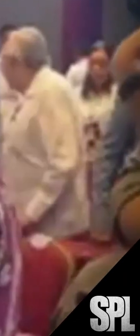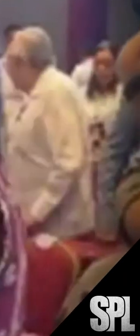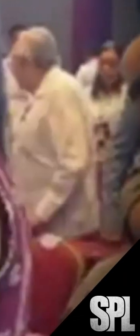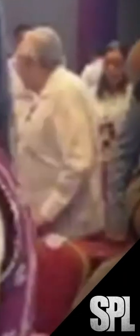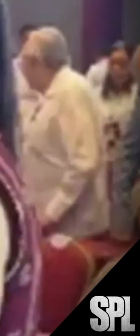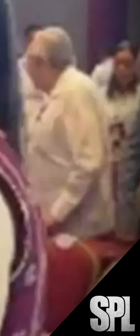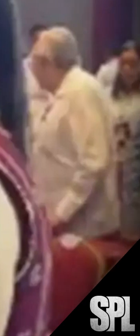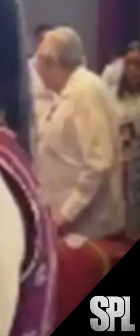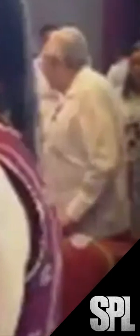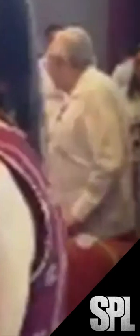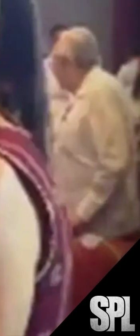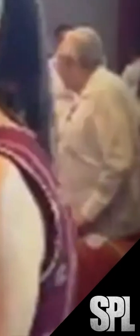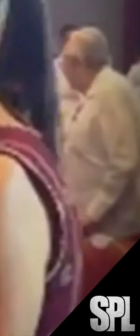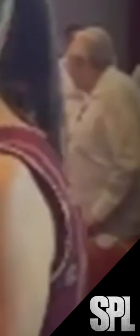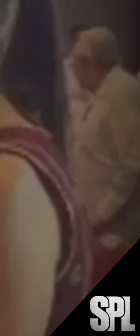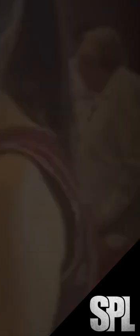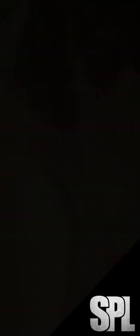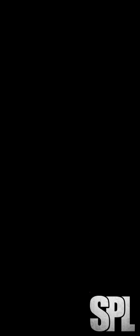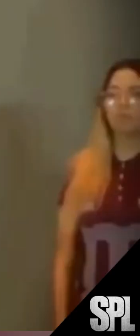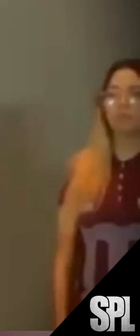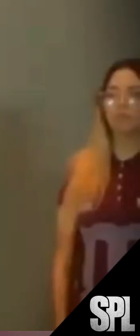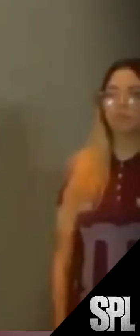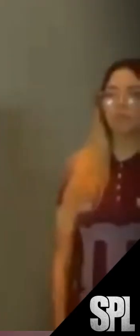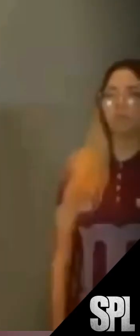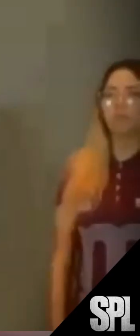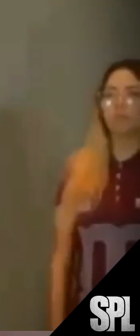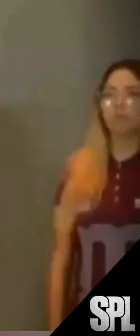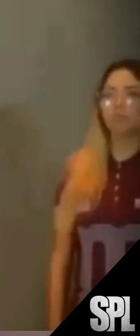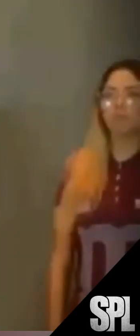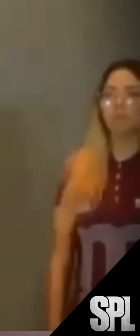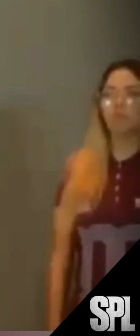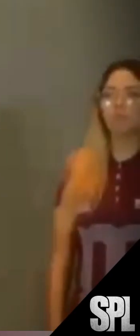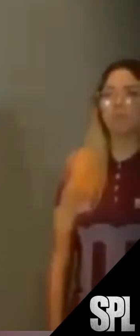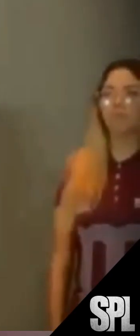Morena? Además, ¿crees que sea Morena quien gane las próximas